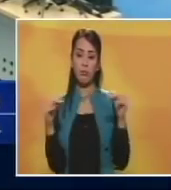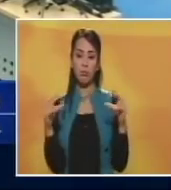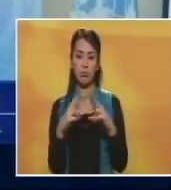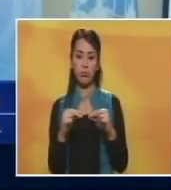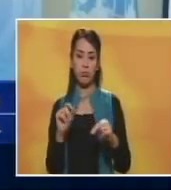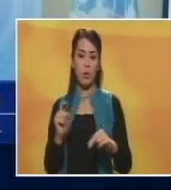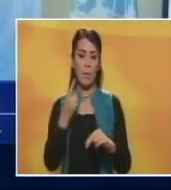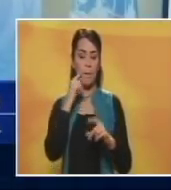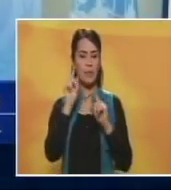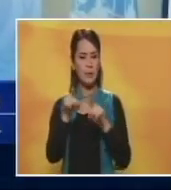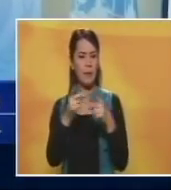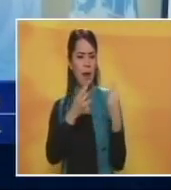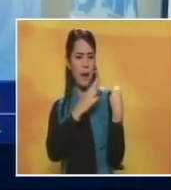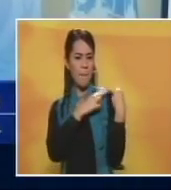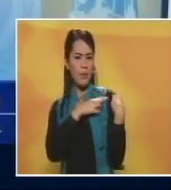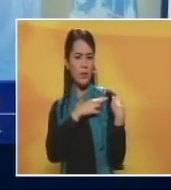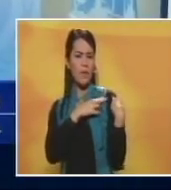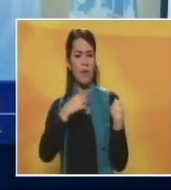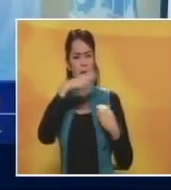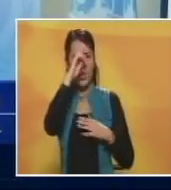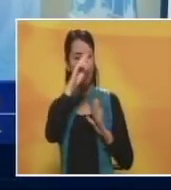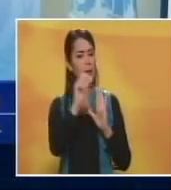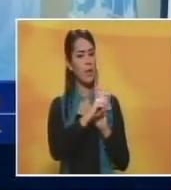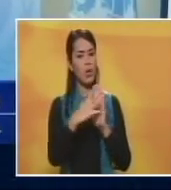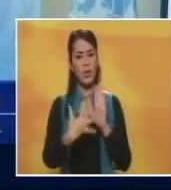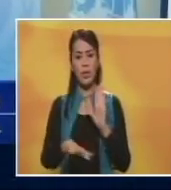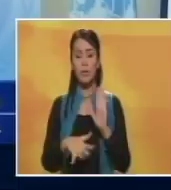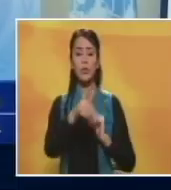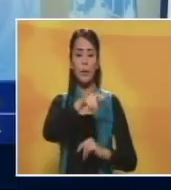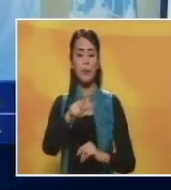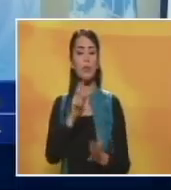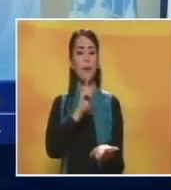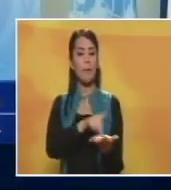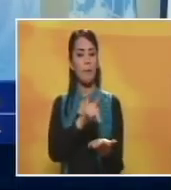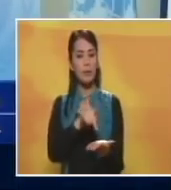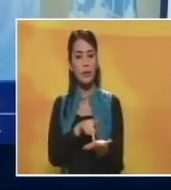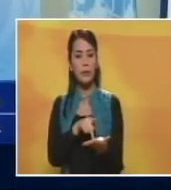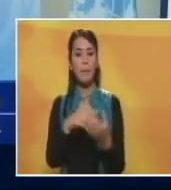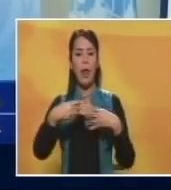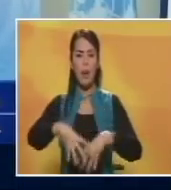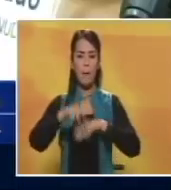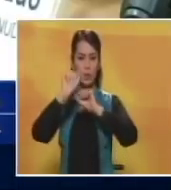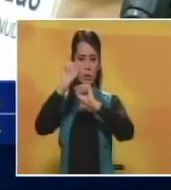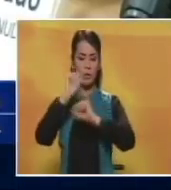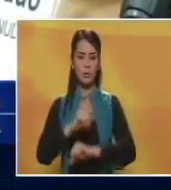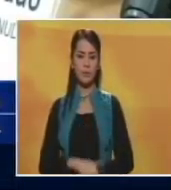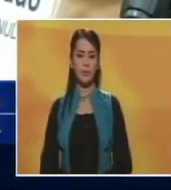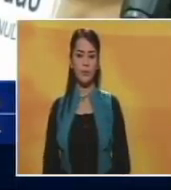como principal responsable de violaciones a los derechos de quienes participan en las protestas.